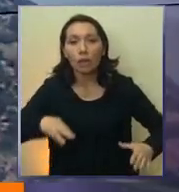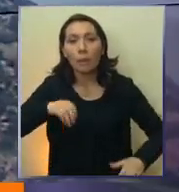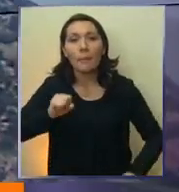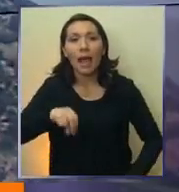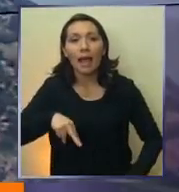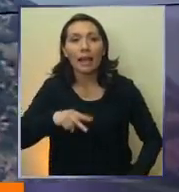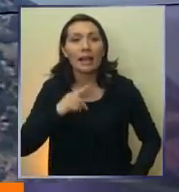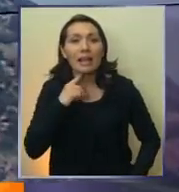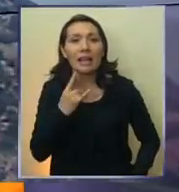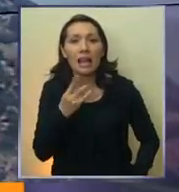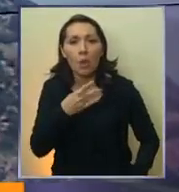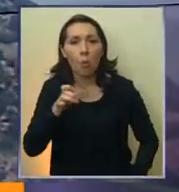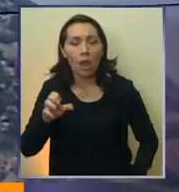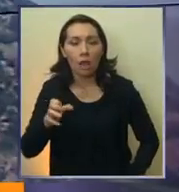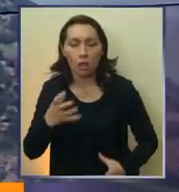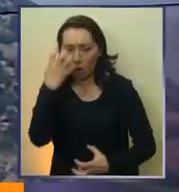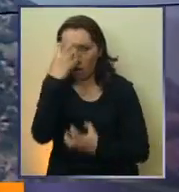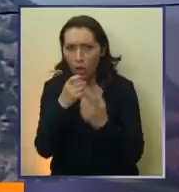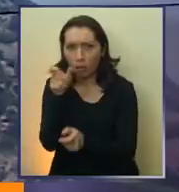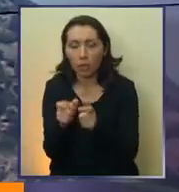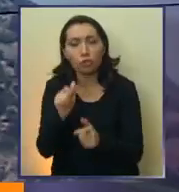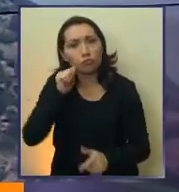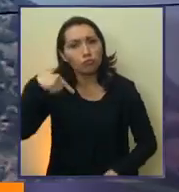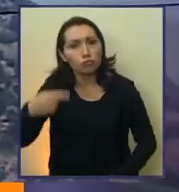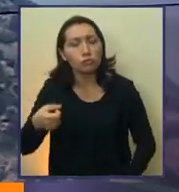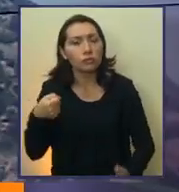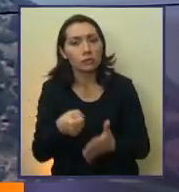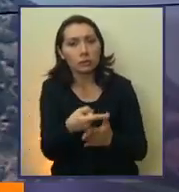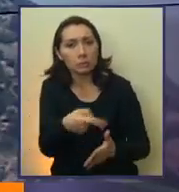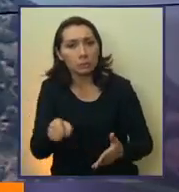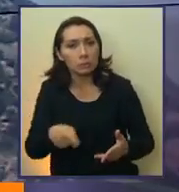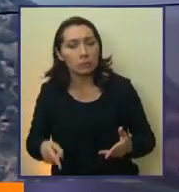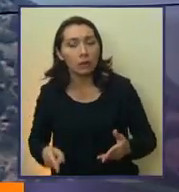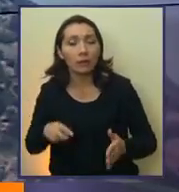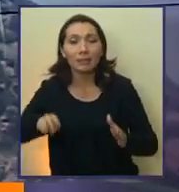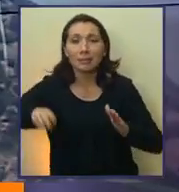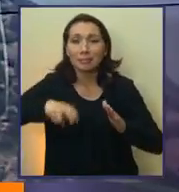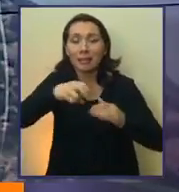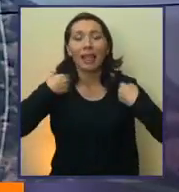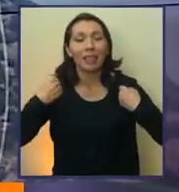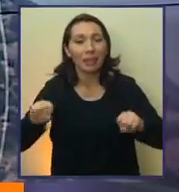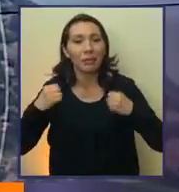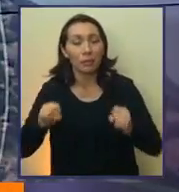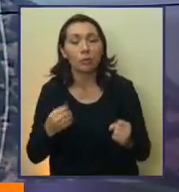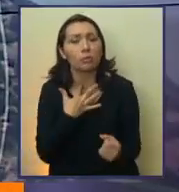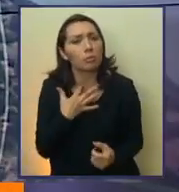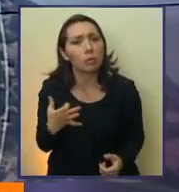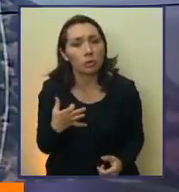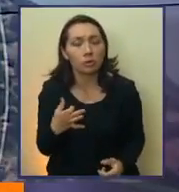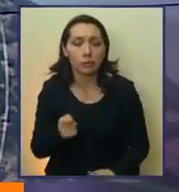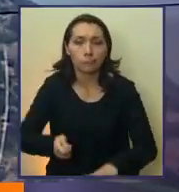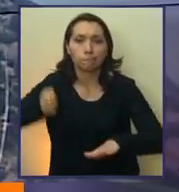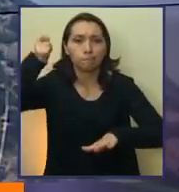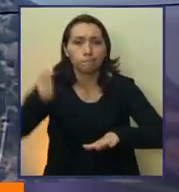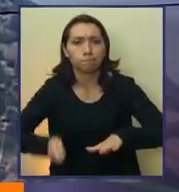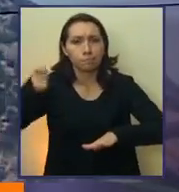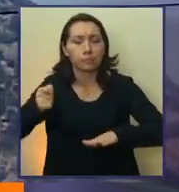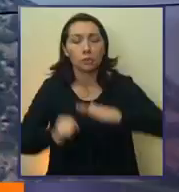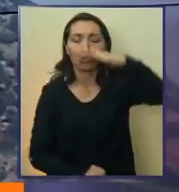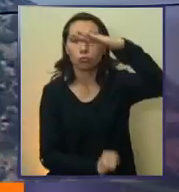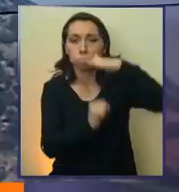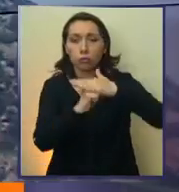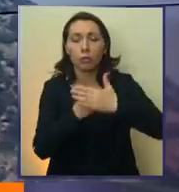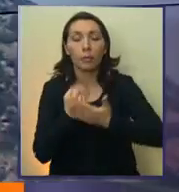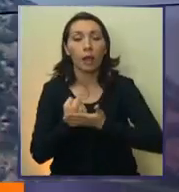medida en hoja al asiento de personas que cada fin de semana suben al manquehue para hacer deporte todo esto por un fallo de la corte suprema- que va en